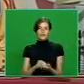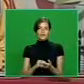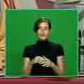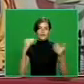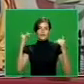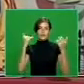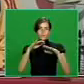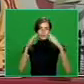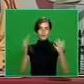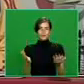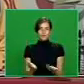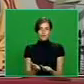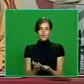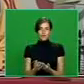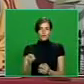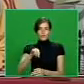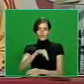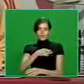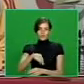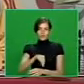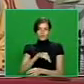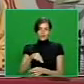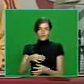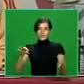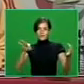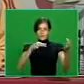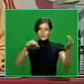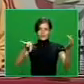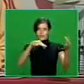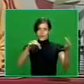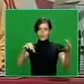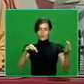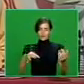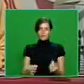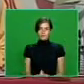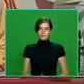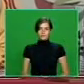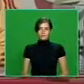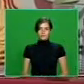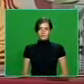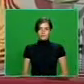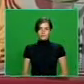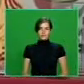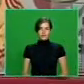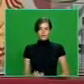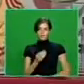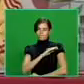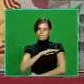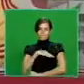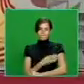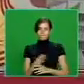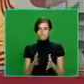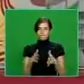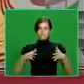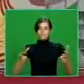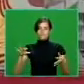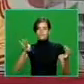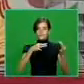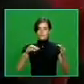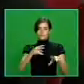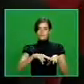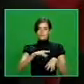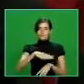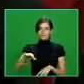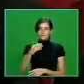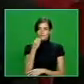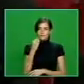festival mundial de música sinfónica cuando la potencia gigantesca de nuestra Orquesta infantil